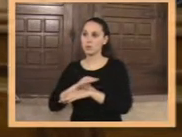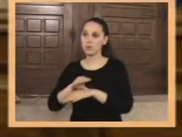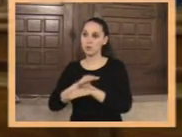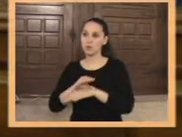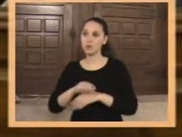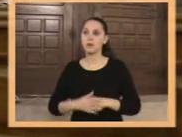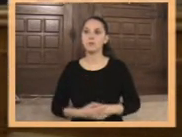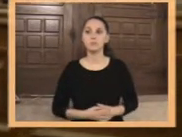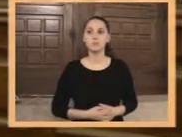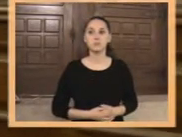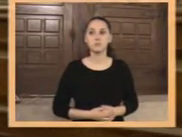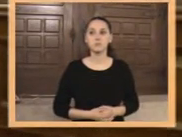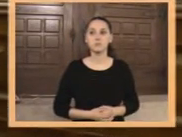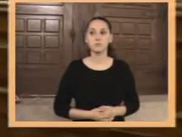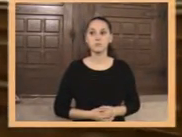Escanilla.